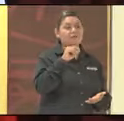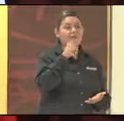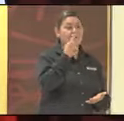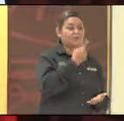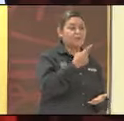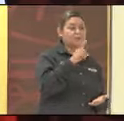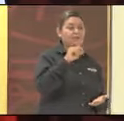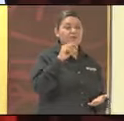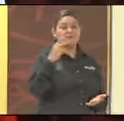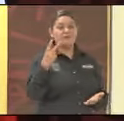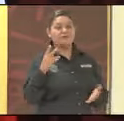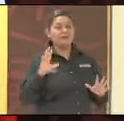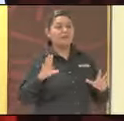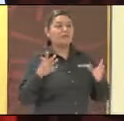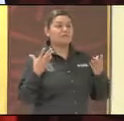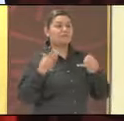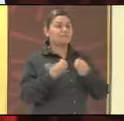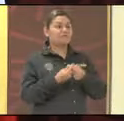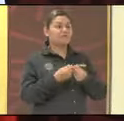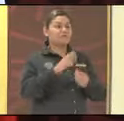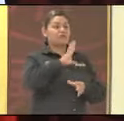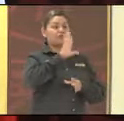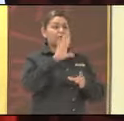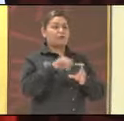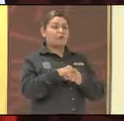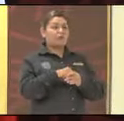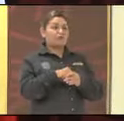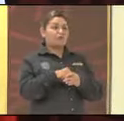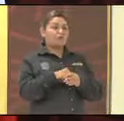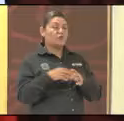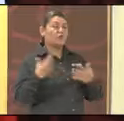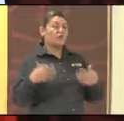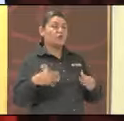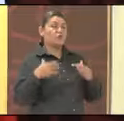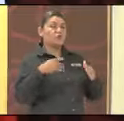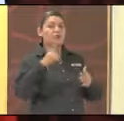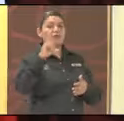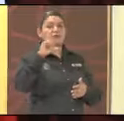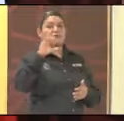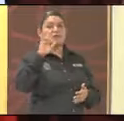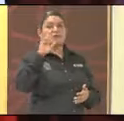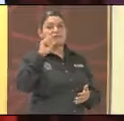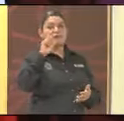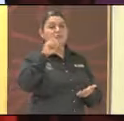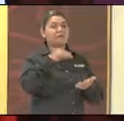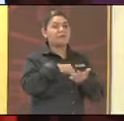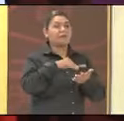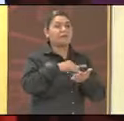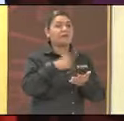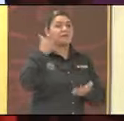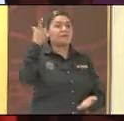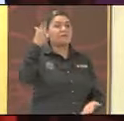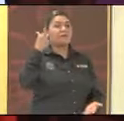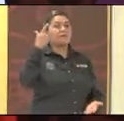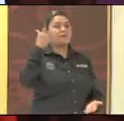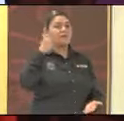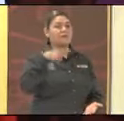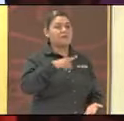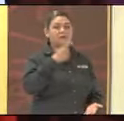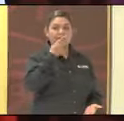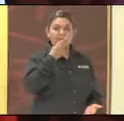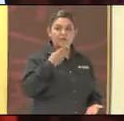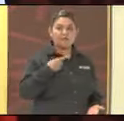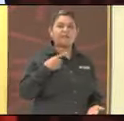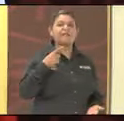21-22 y acumulamos 30 millones de pesos en becas municipales? Ahí se las dejo para que me digan, que me critiquen sobre